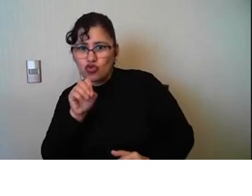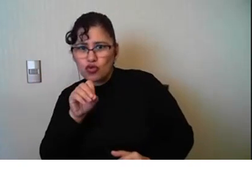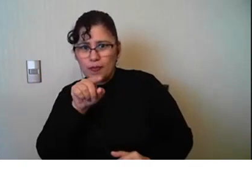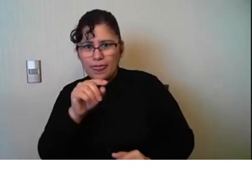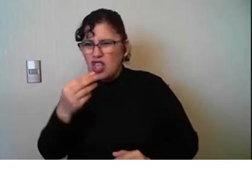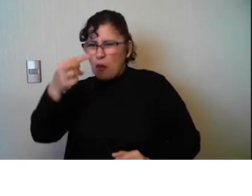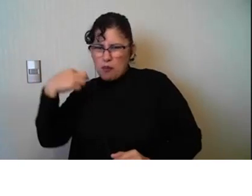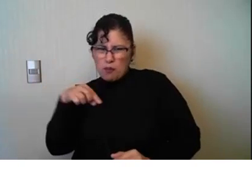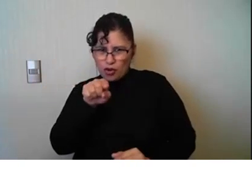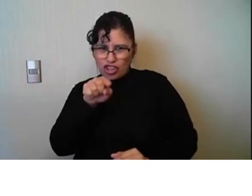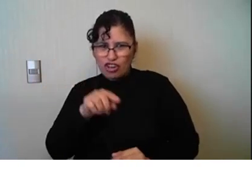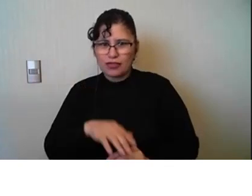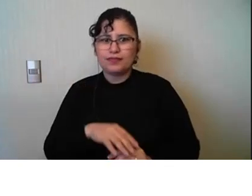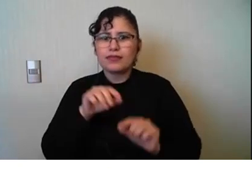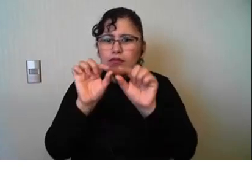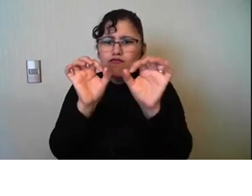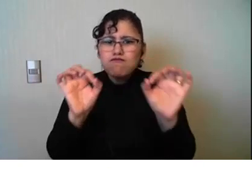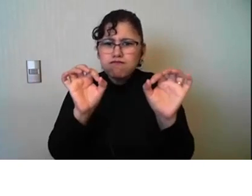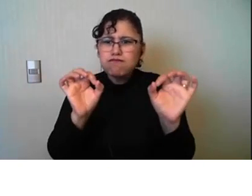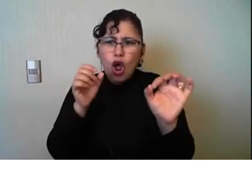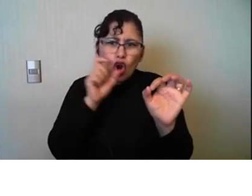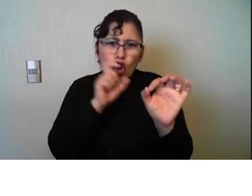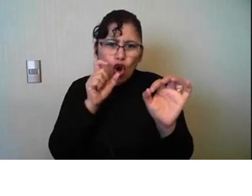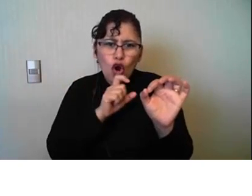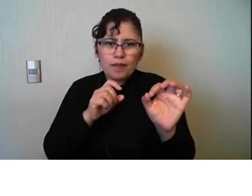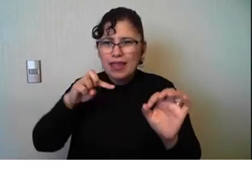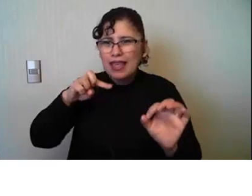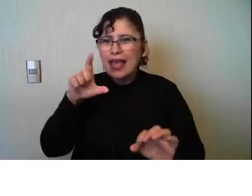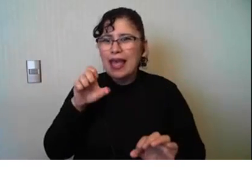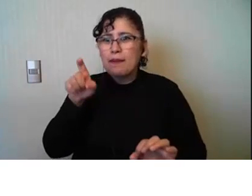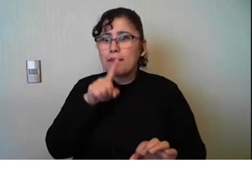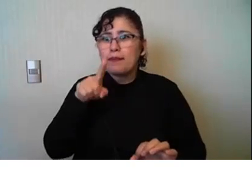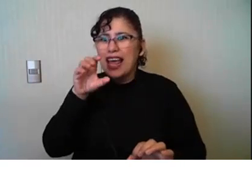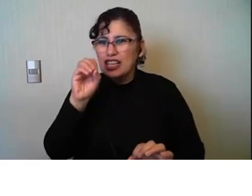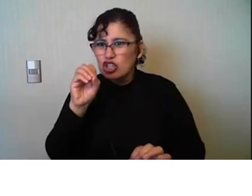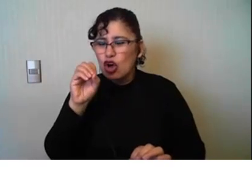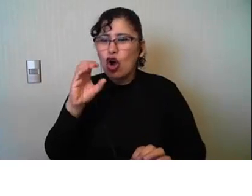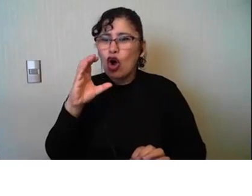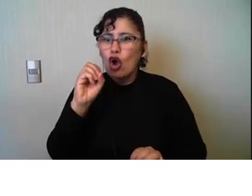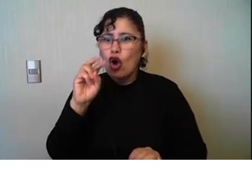aquí, corresponde a plexo coroideo que produce líquido cerebroespinal.